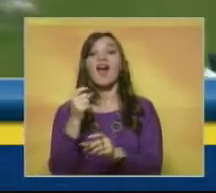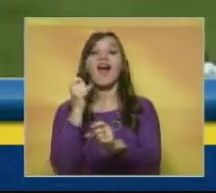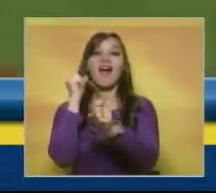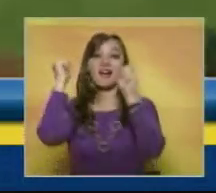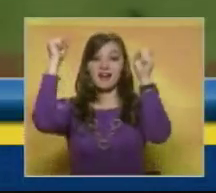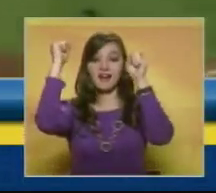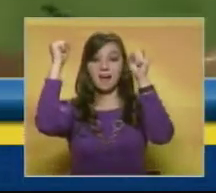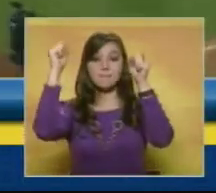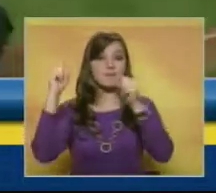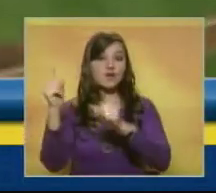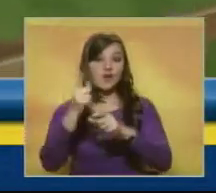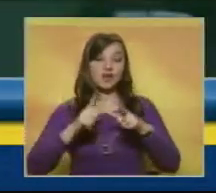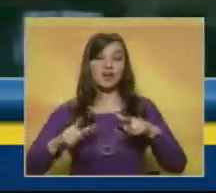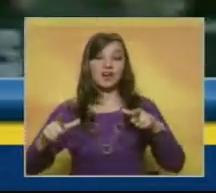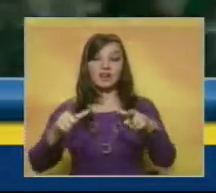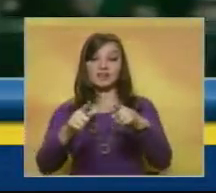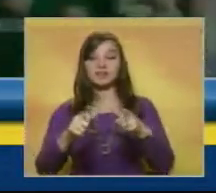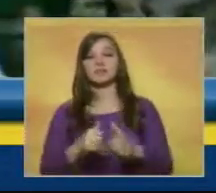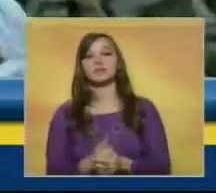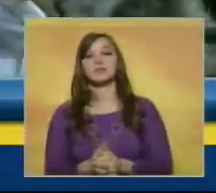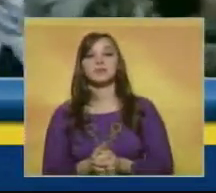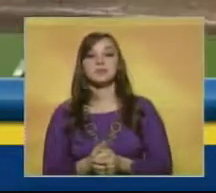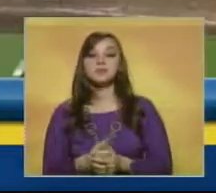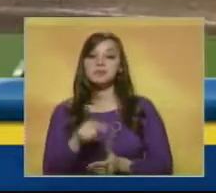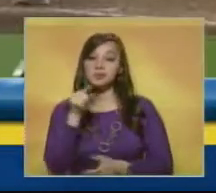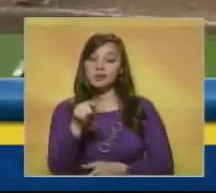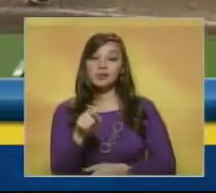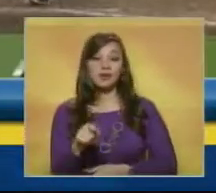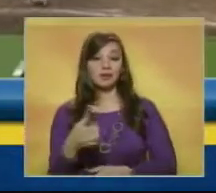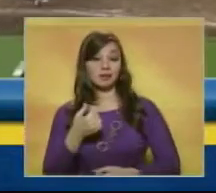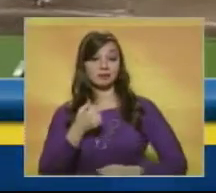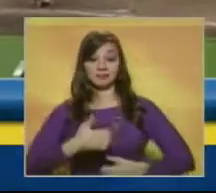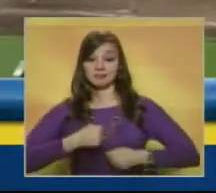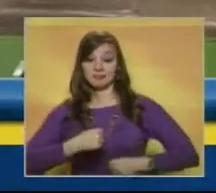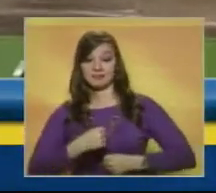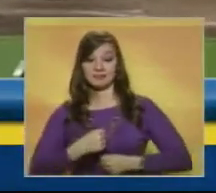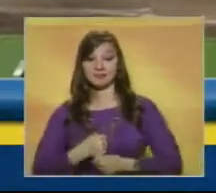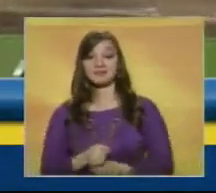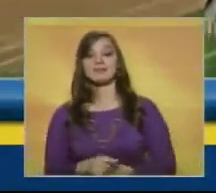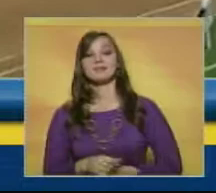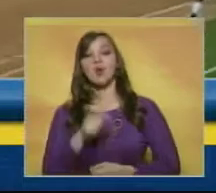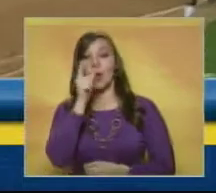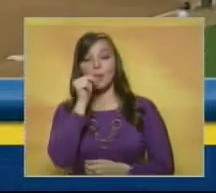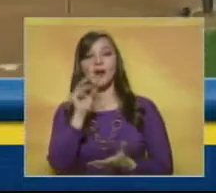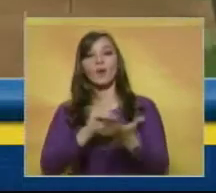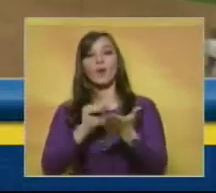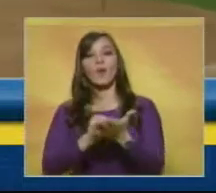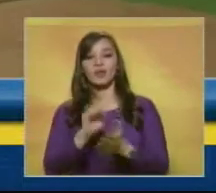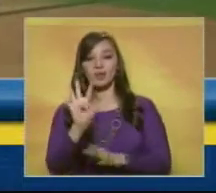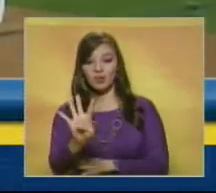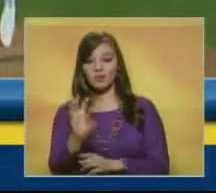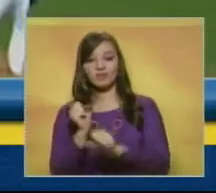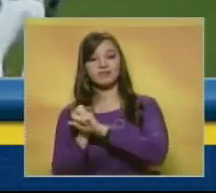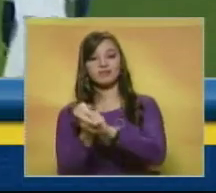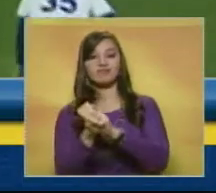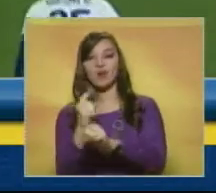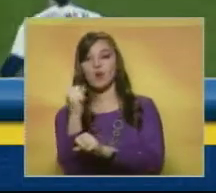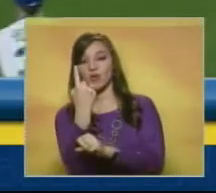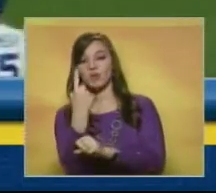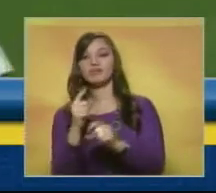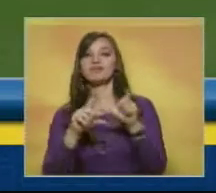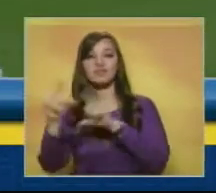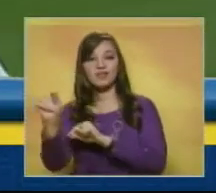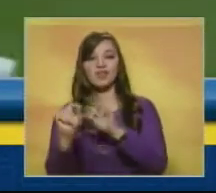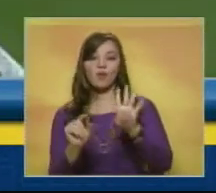7 triunfos consecutivos en esta postemporada. Están inspirados. Alcides Escobar se fue de 4-1, Salvador Pérez de 3-0 y Omar Infante de